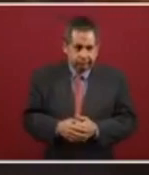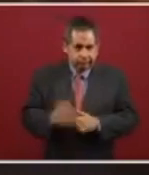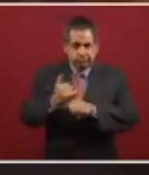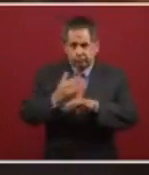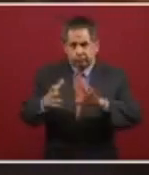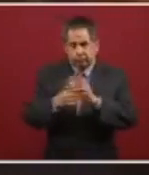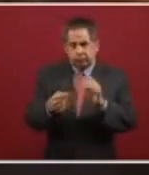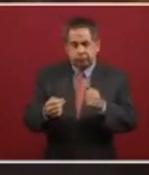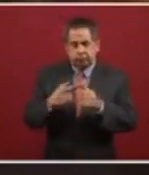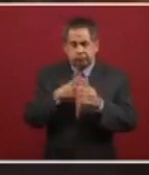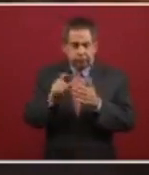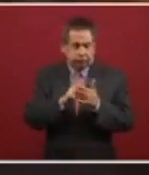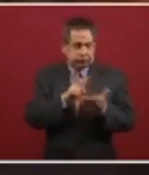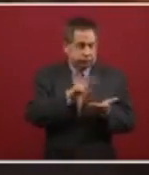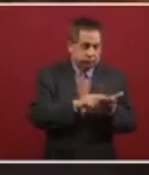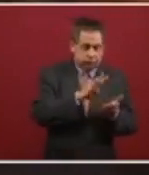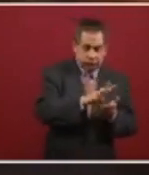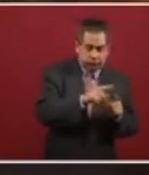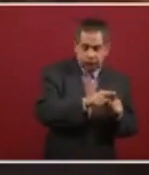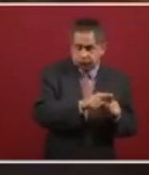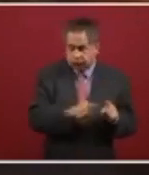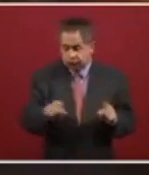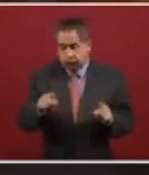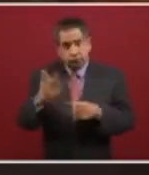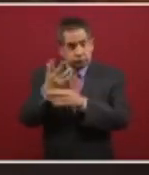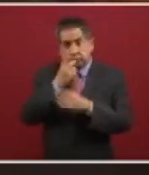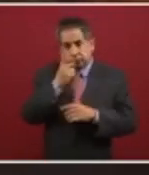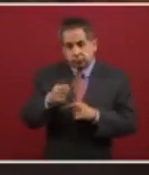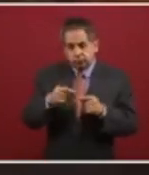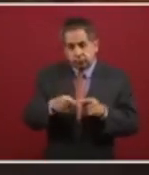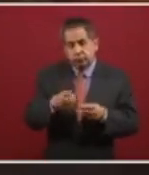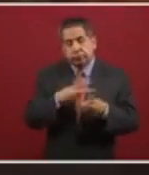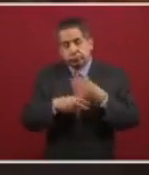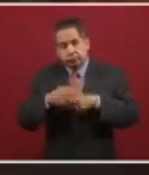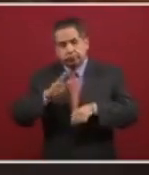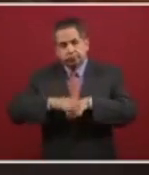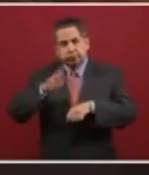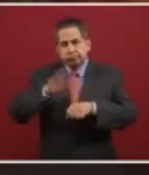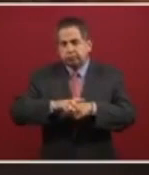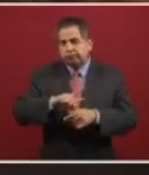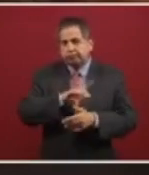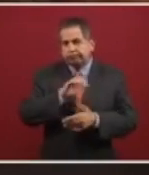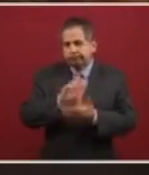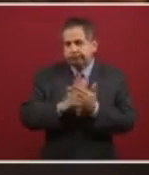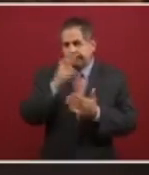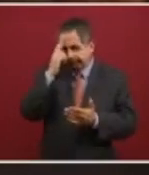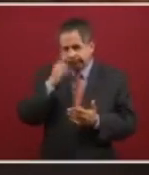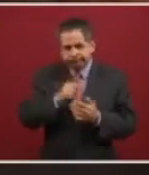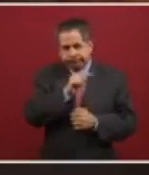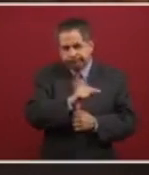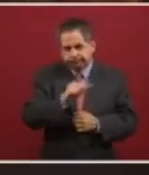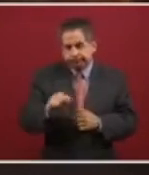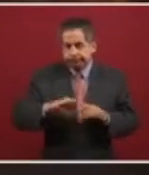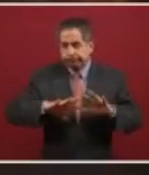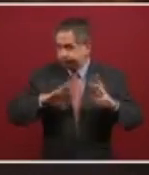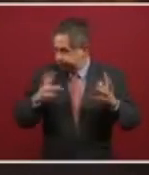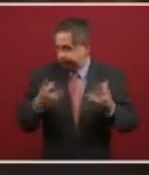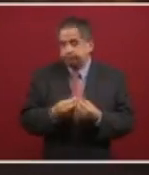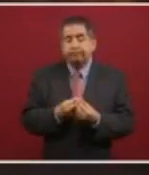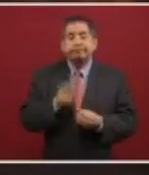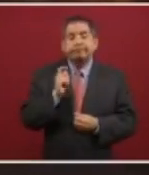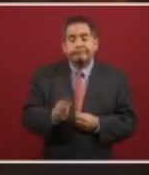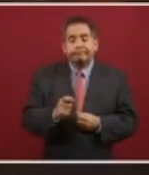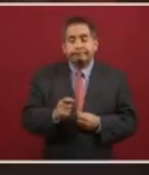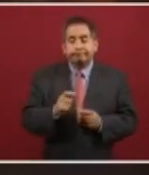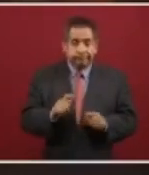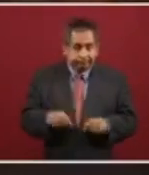primeros meses de 2019, así lo dijo, se empiezan a acumular hechos, actos y omisiones que, vistos en su conjunto, suponen que la